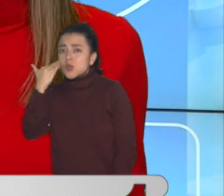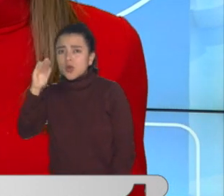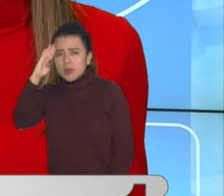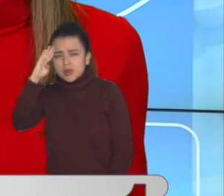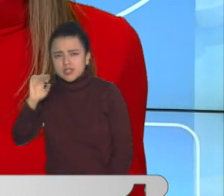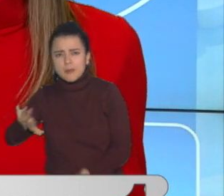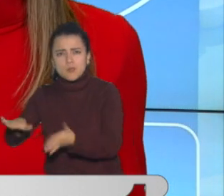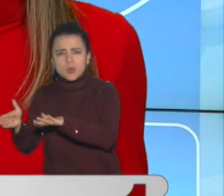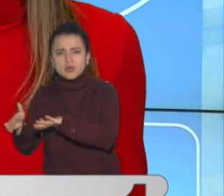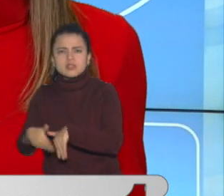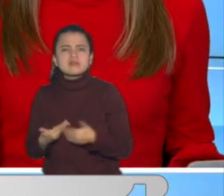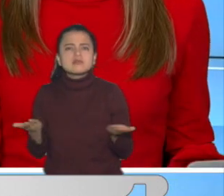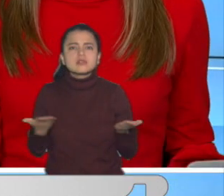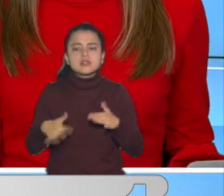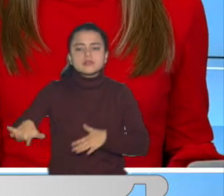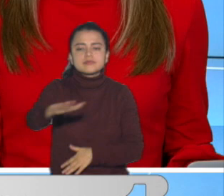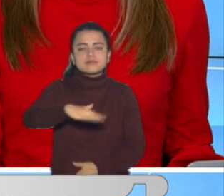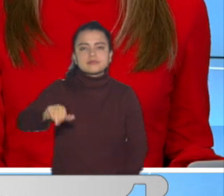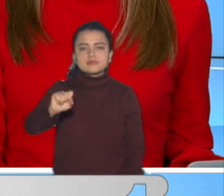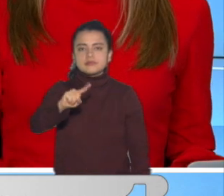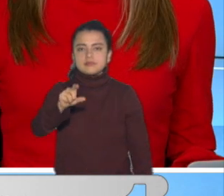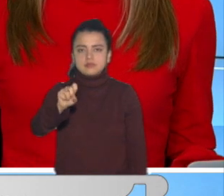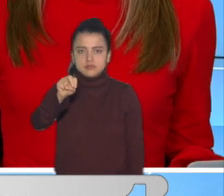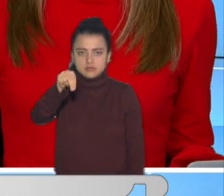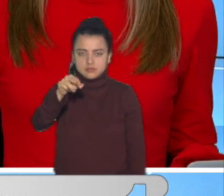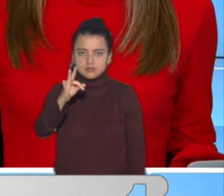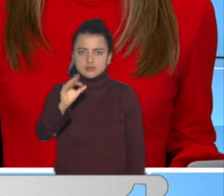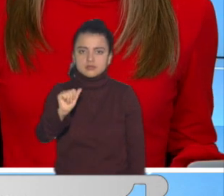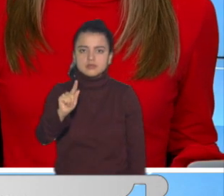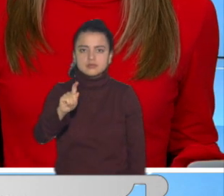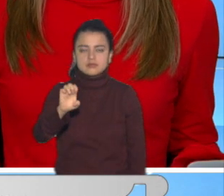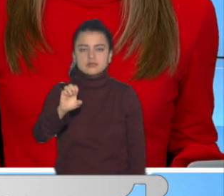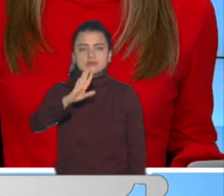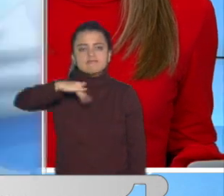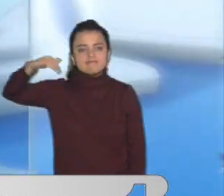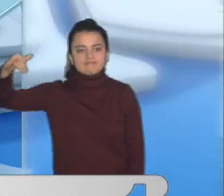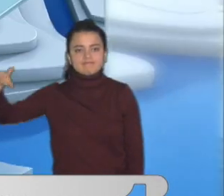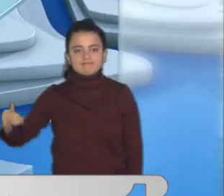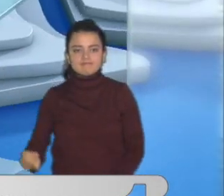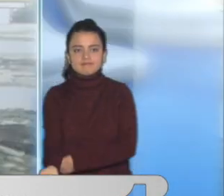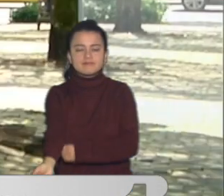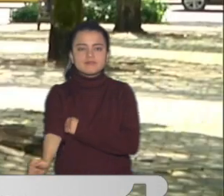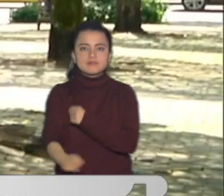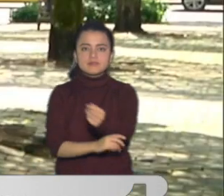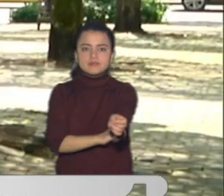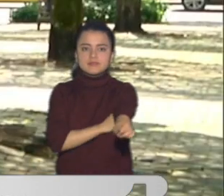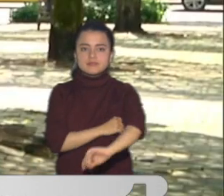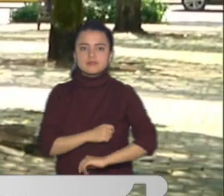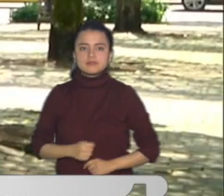en Santa Fe de Antioquia. Yusi Chaparro nos amplía esta información. Yusi, buenas tardes.